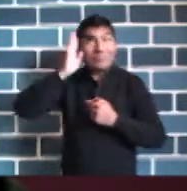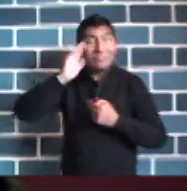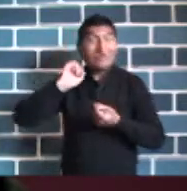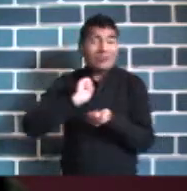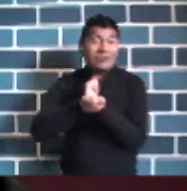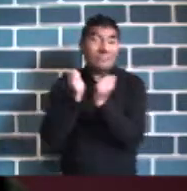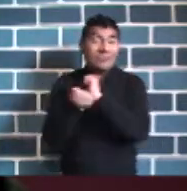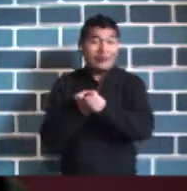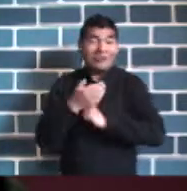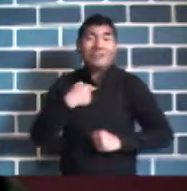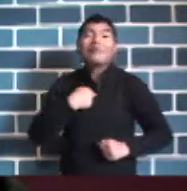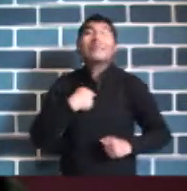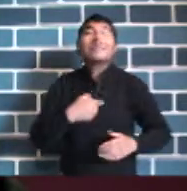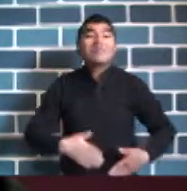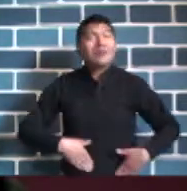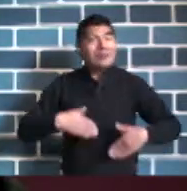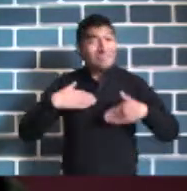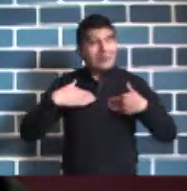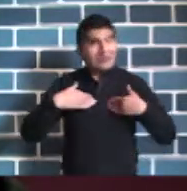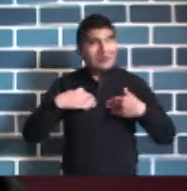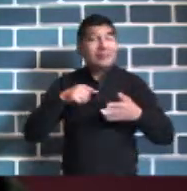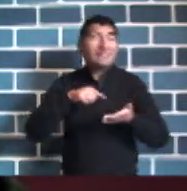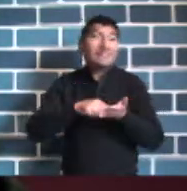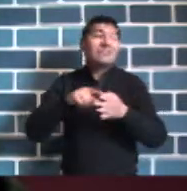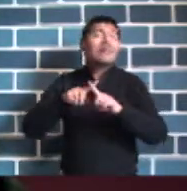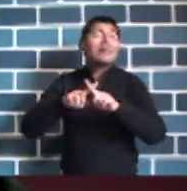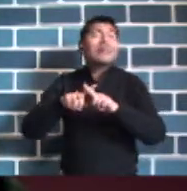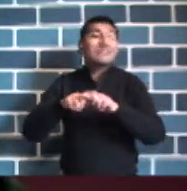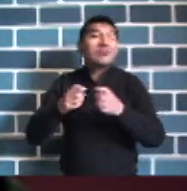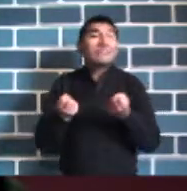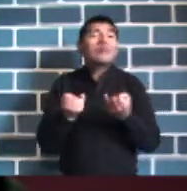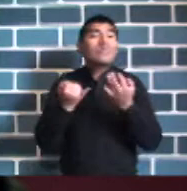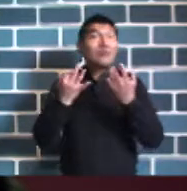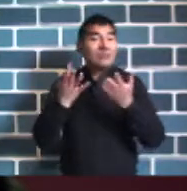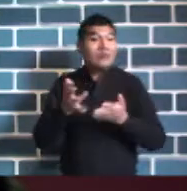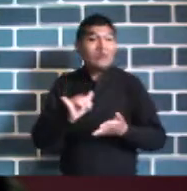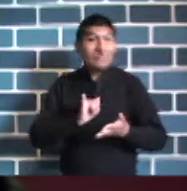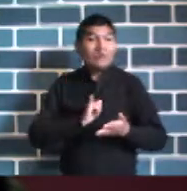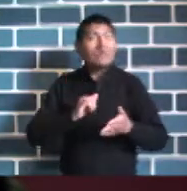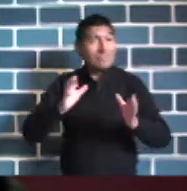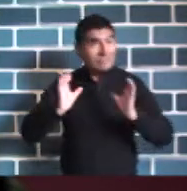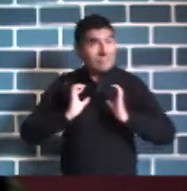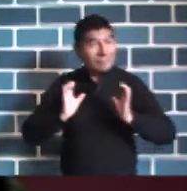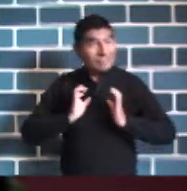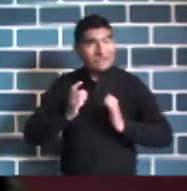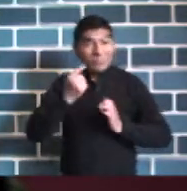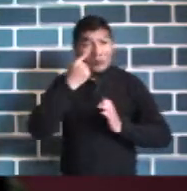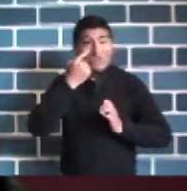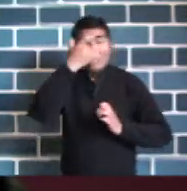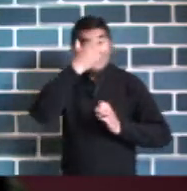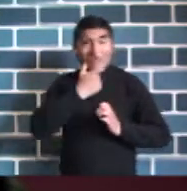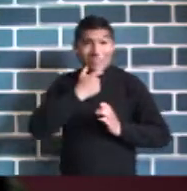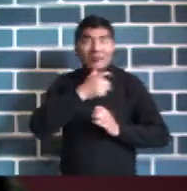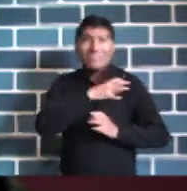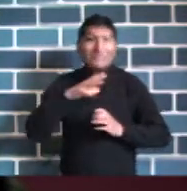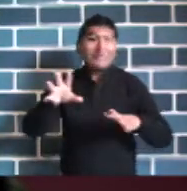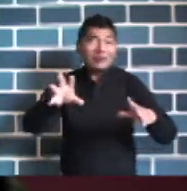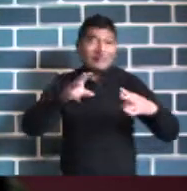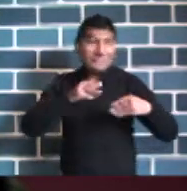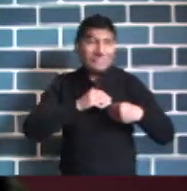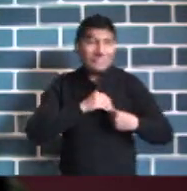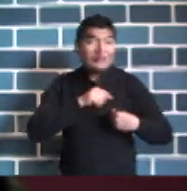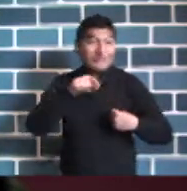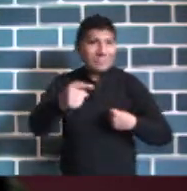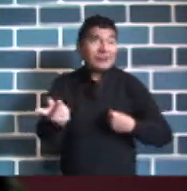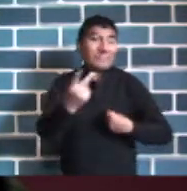vida ciertamente que eso dependerá de cuánto he sido yo capaz de reconocer y acoger aquella